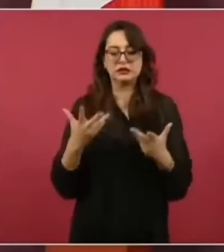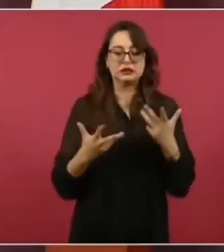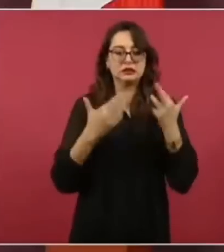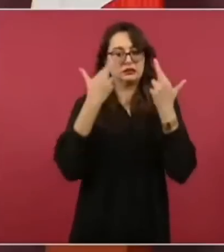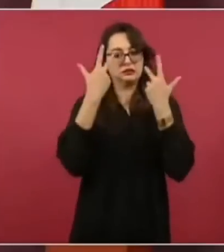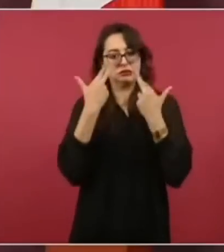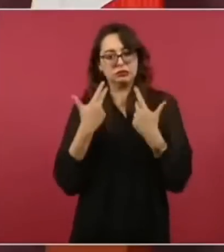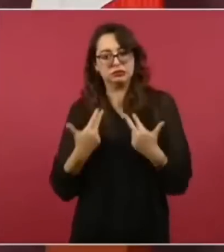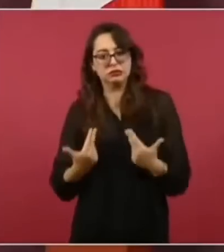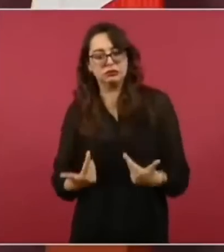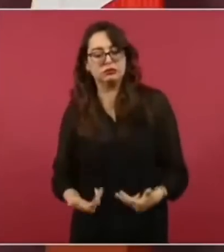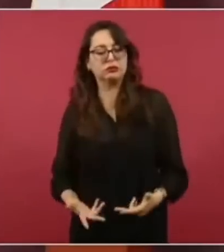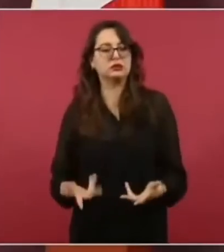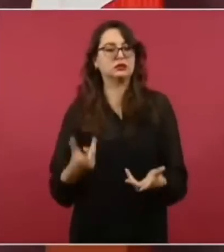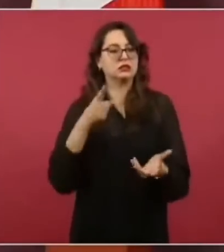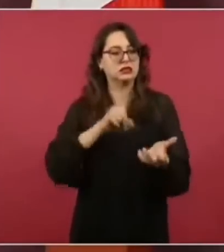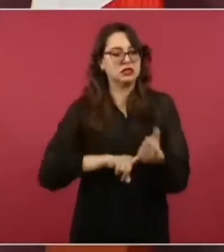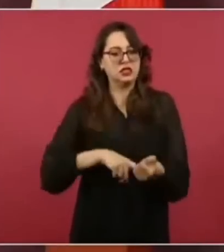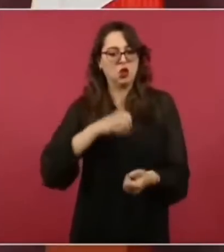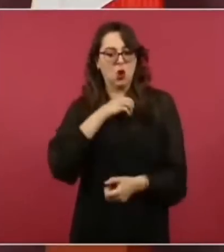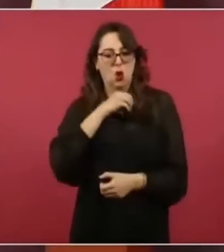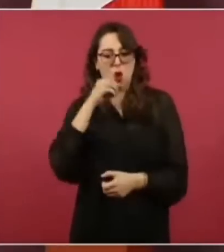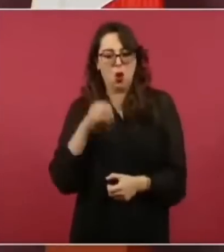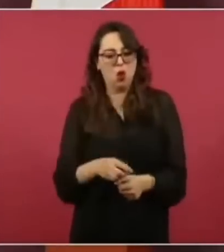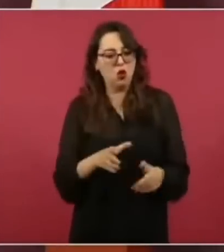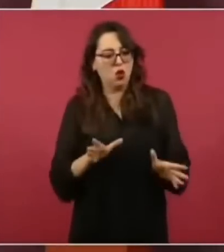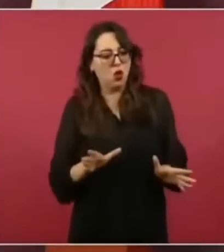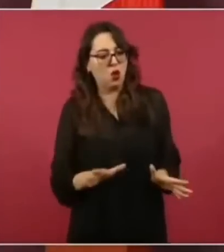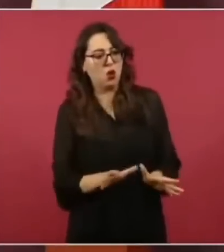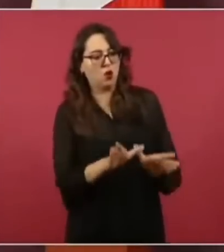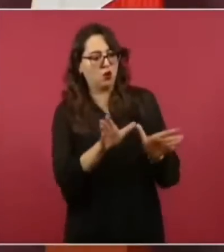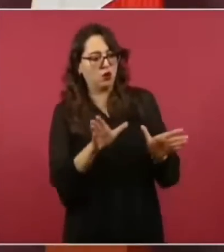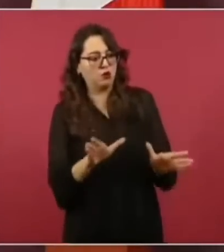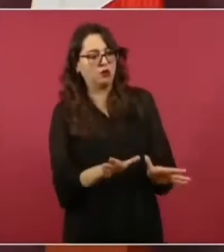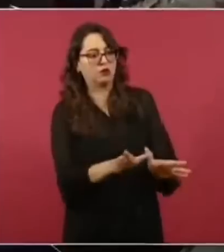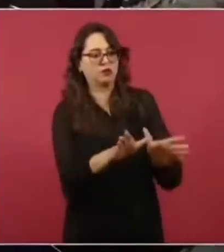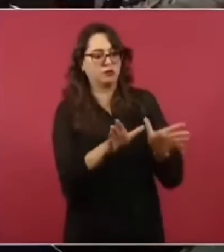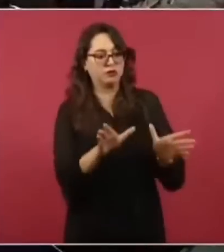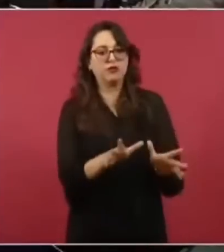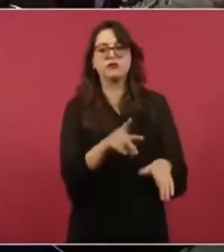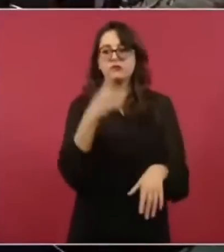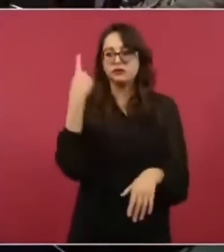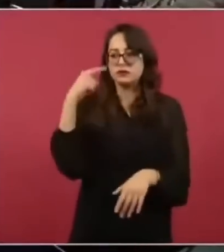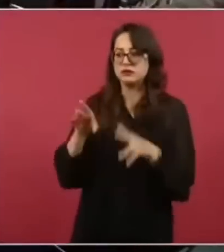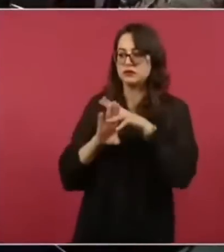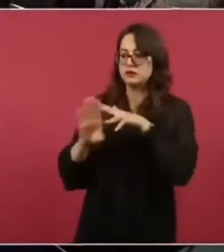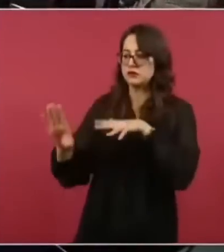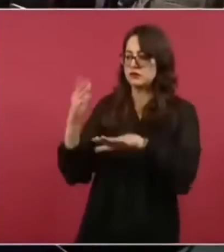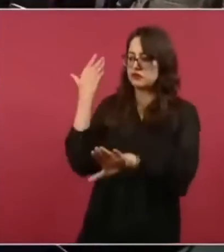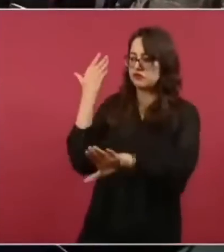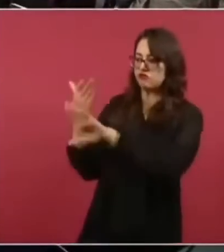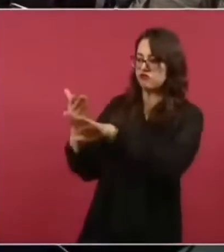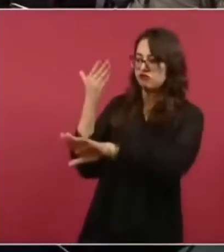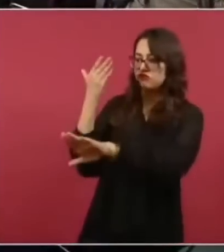envenenado de odio contra los trabajadores migrantes.